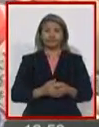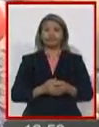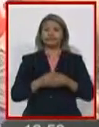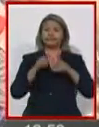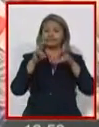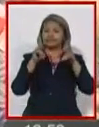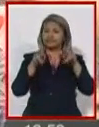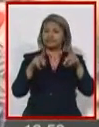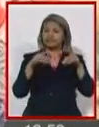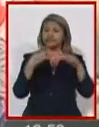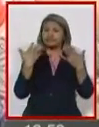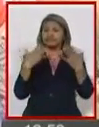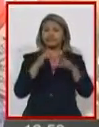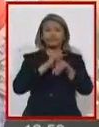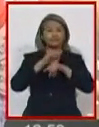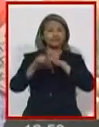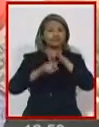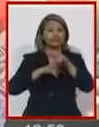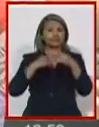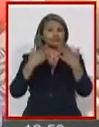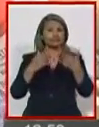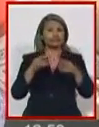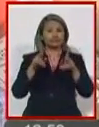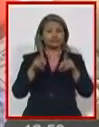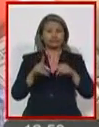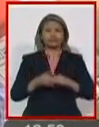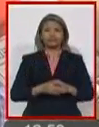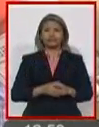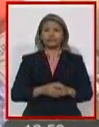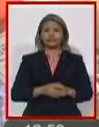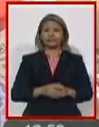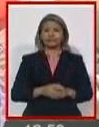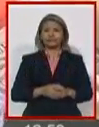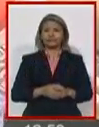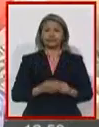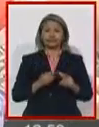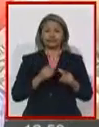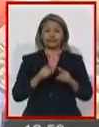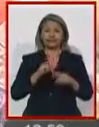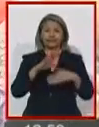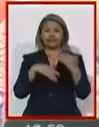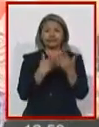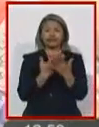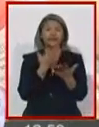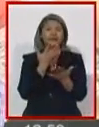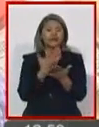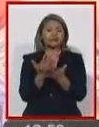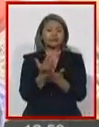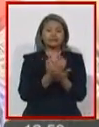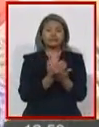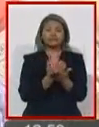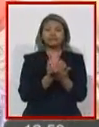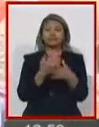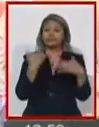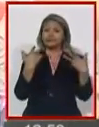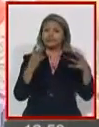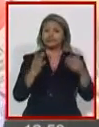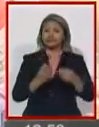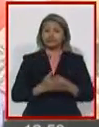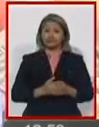serían víctimas de estos estafadores. Entonces, en virtud a ellos y todos los elementos colectados, es